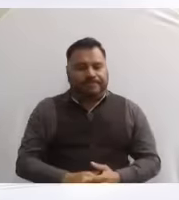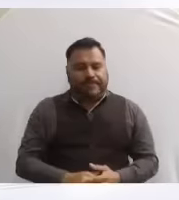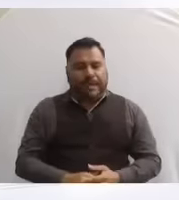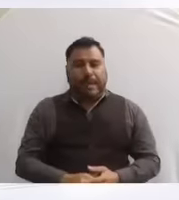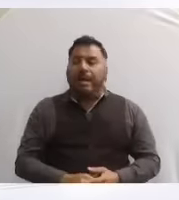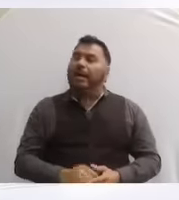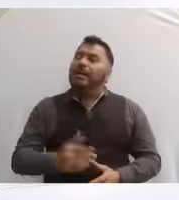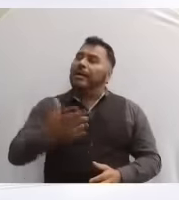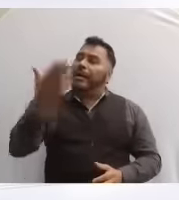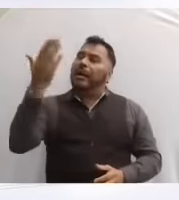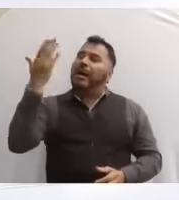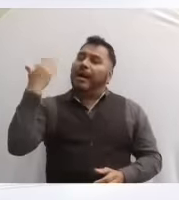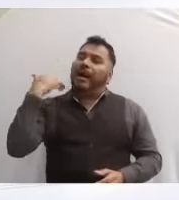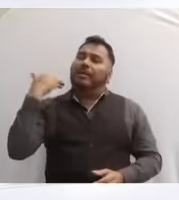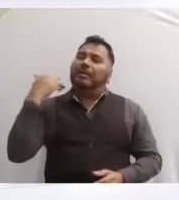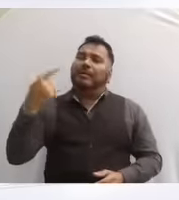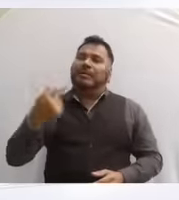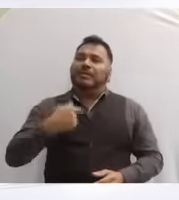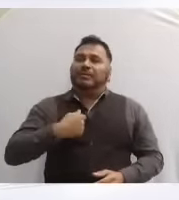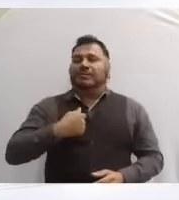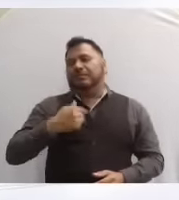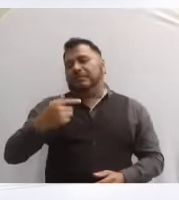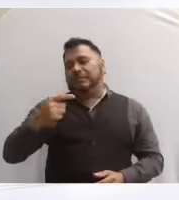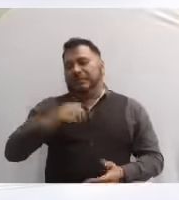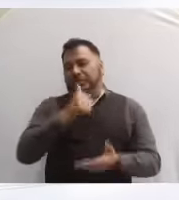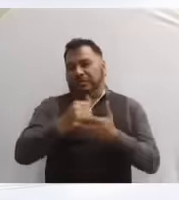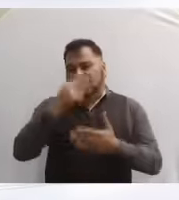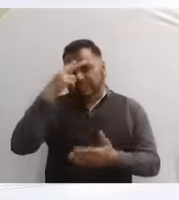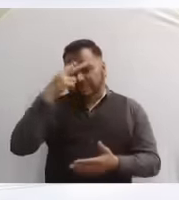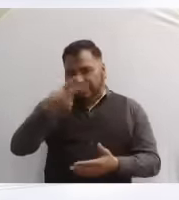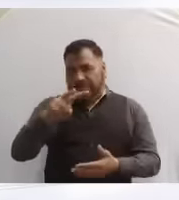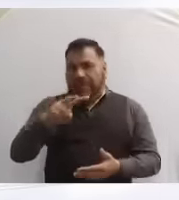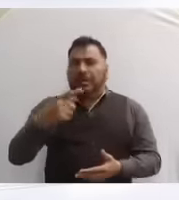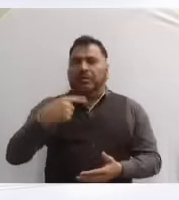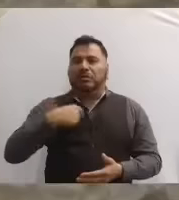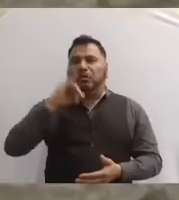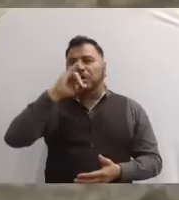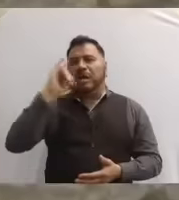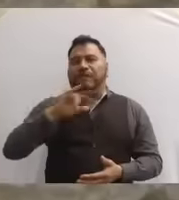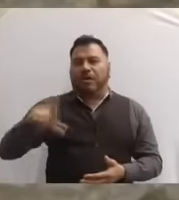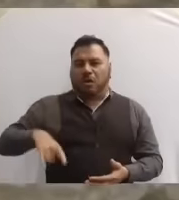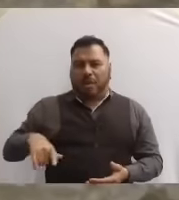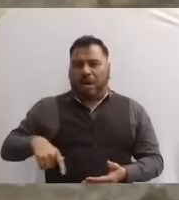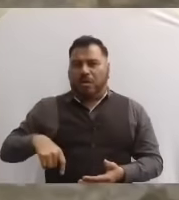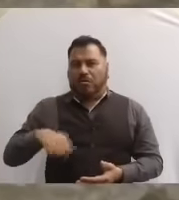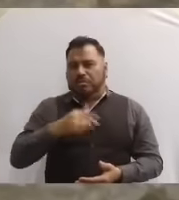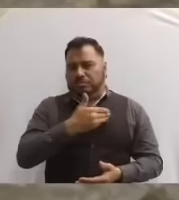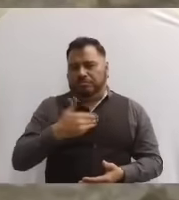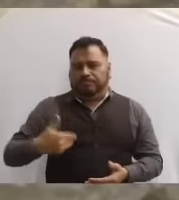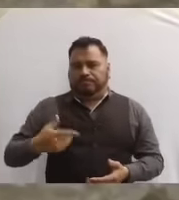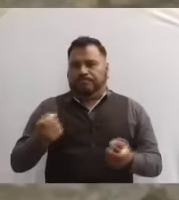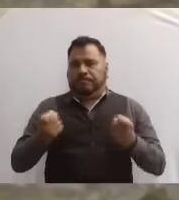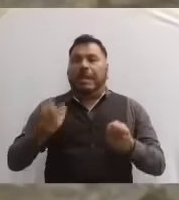Cuando fui jefa de gobierno en la Ciudad de México, me